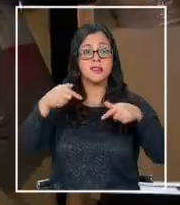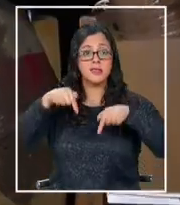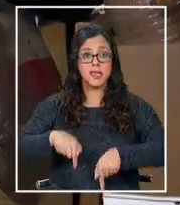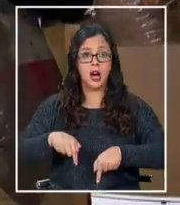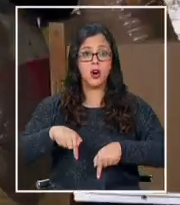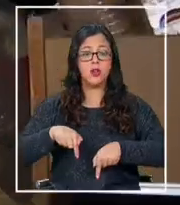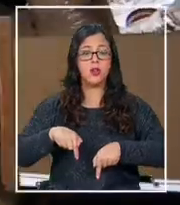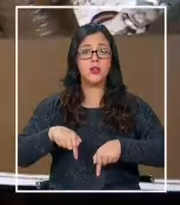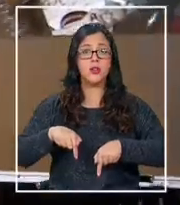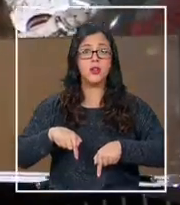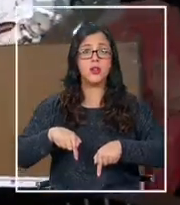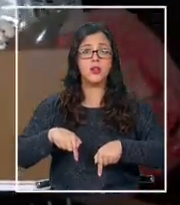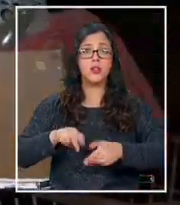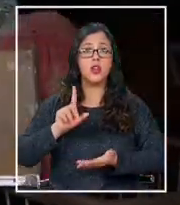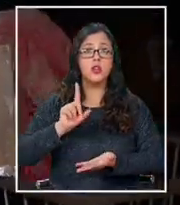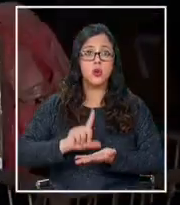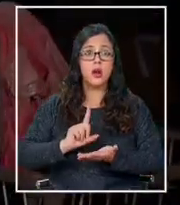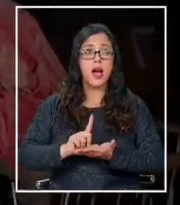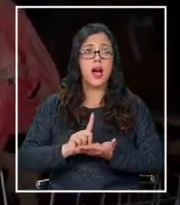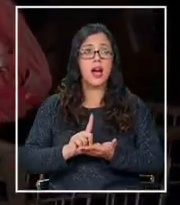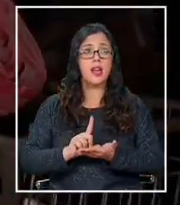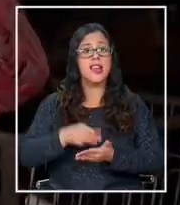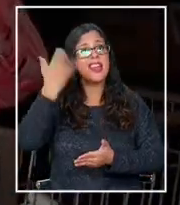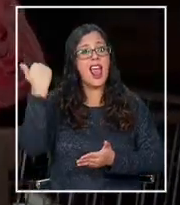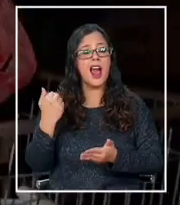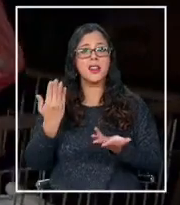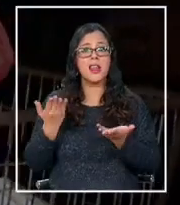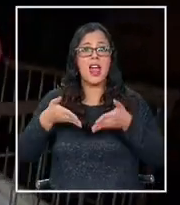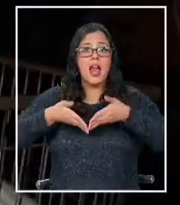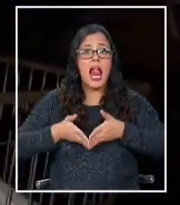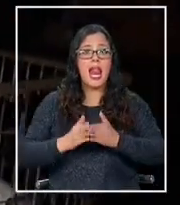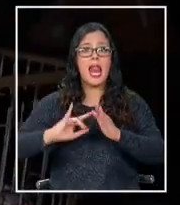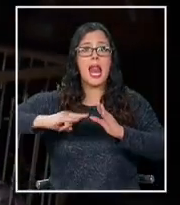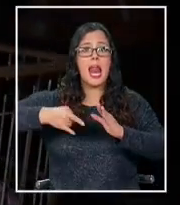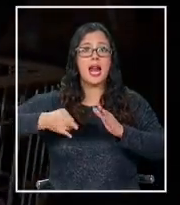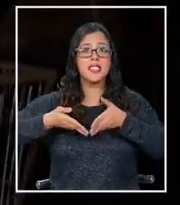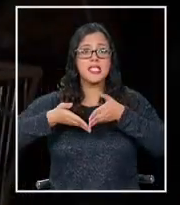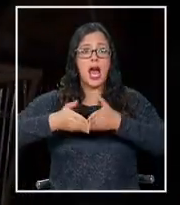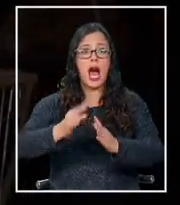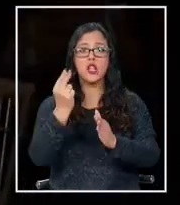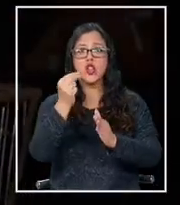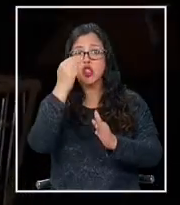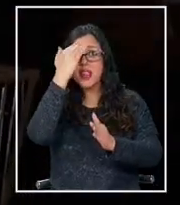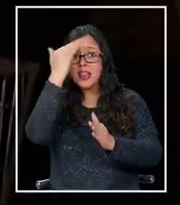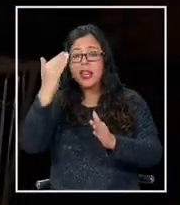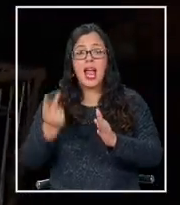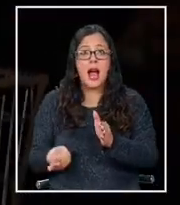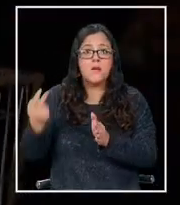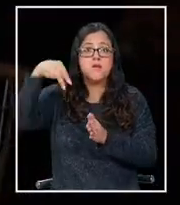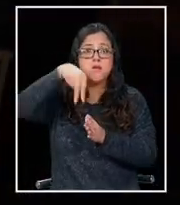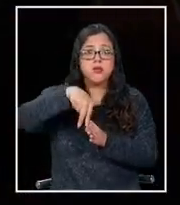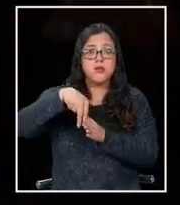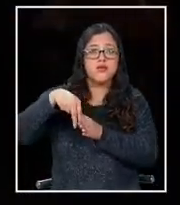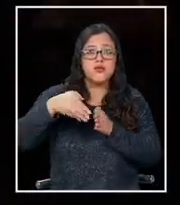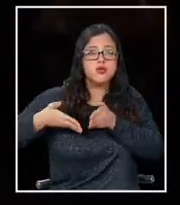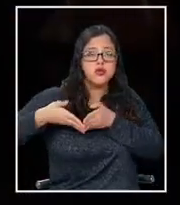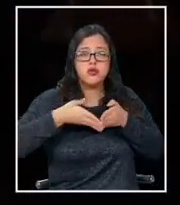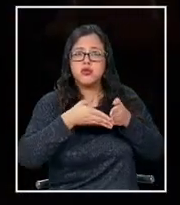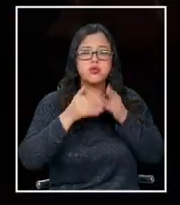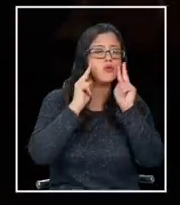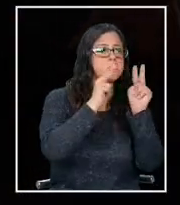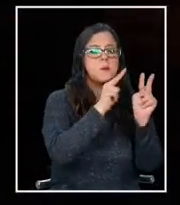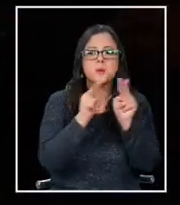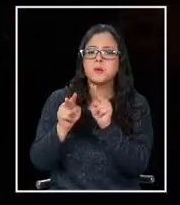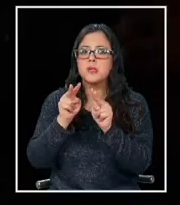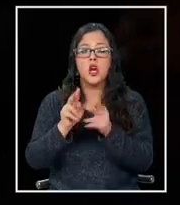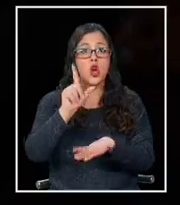ahora, en este momento, es donde nos subimos en la lancha a eso del mediodía, cuando estuvimos justamente recorriendo la parte más inundada,